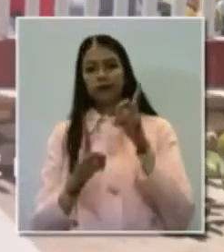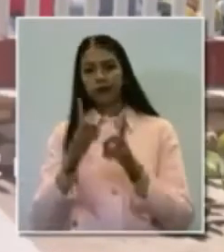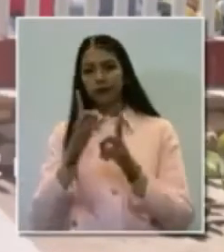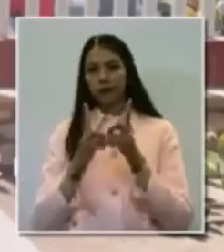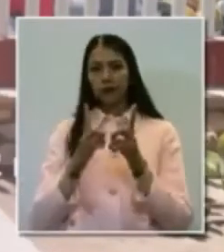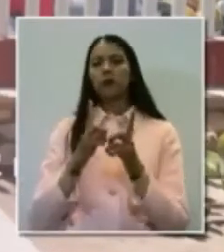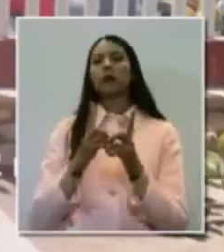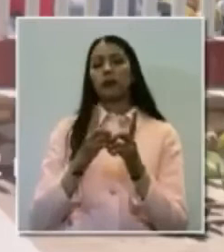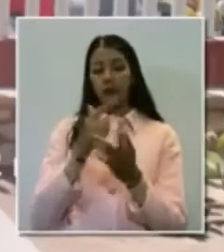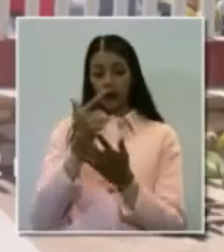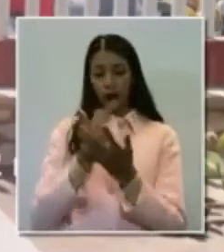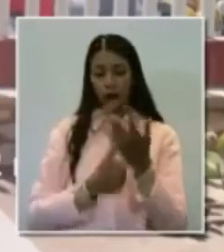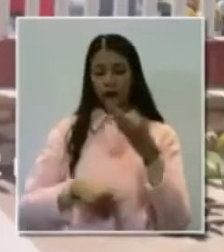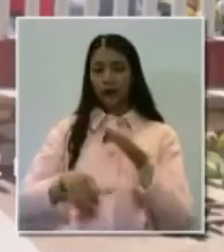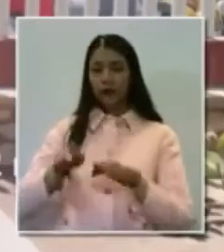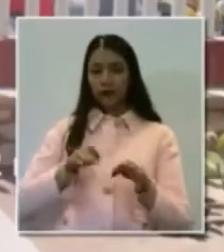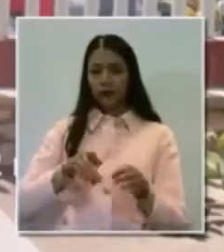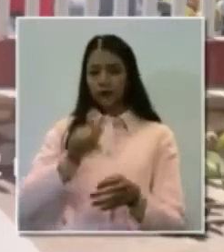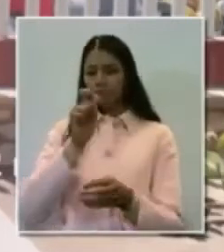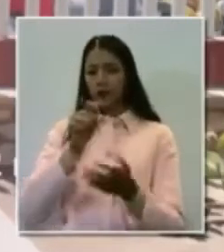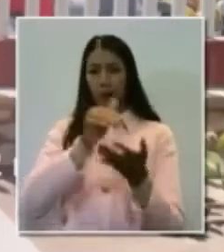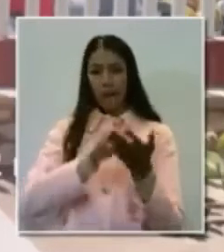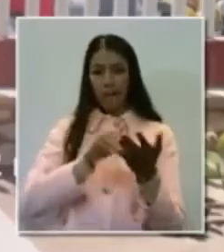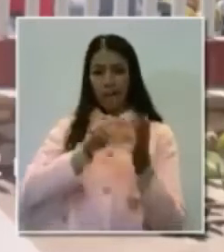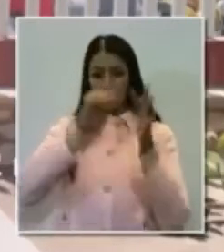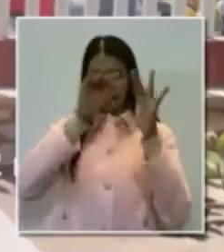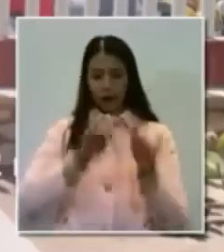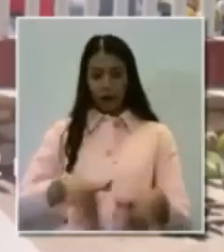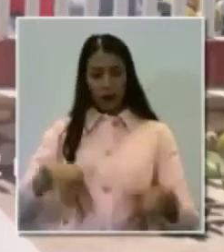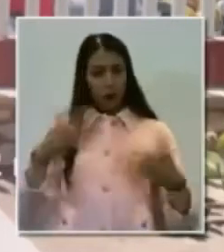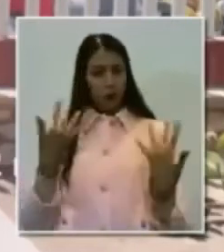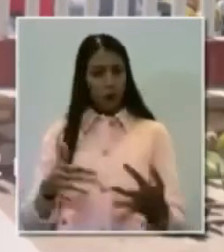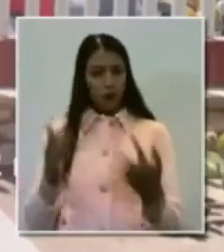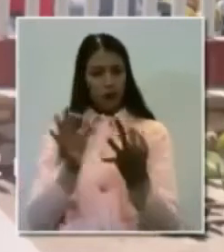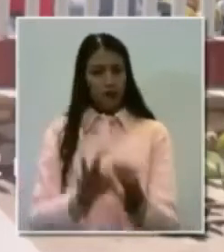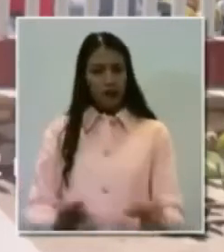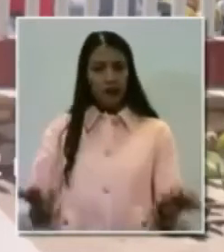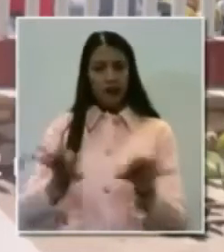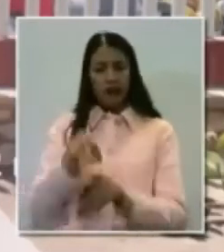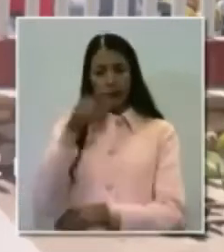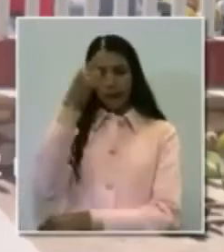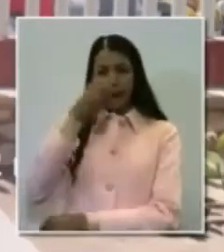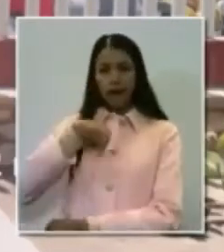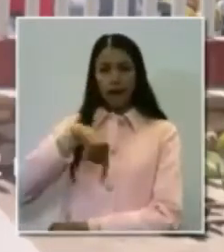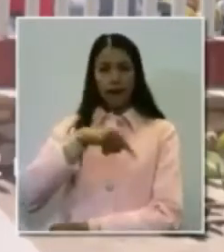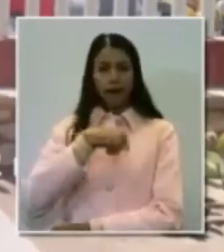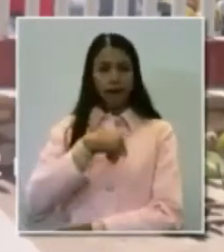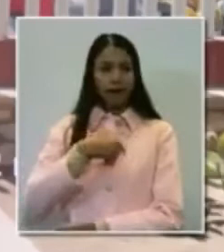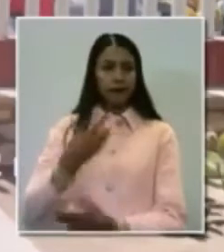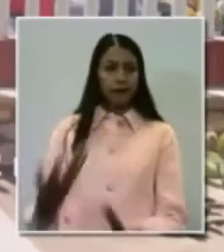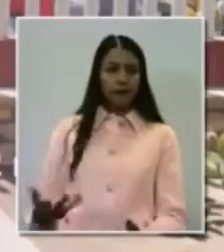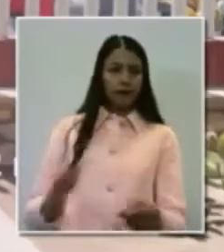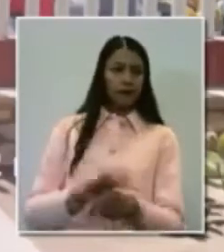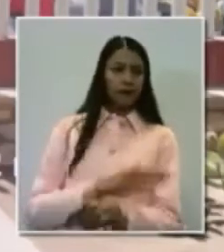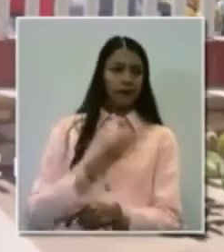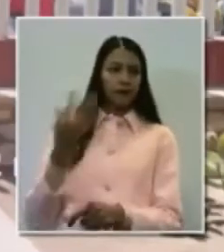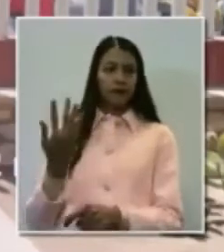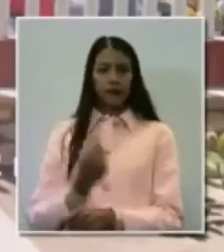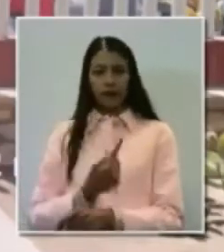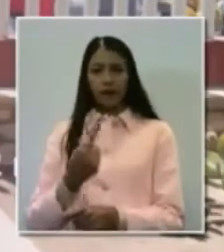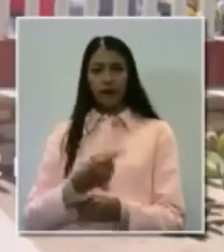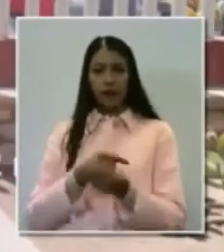laboral? La plantilla laboral es un documento de verdad que es mágico para nosotros y muy importante, que es